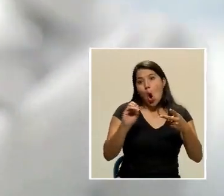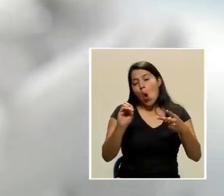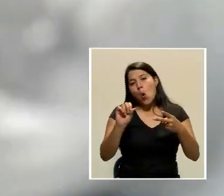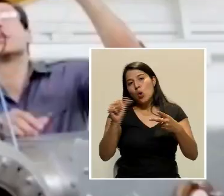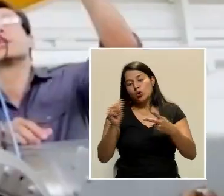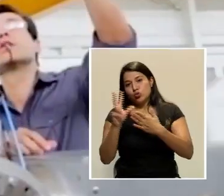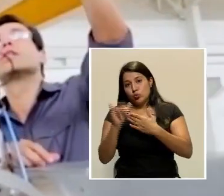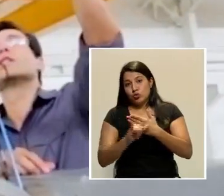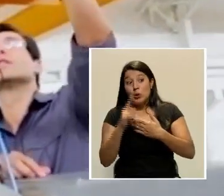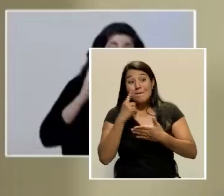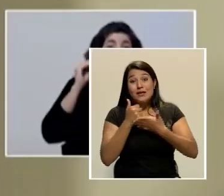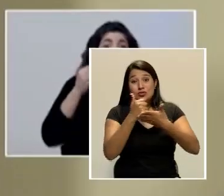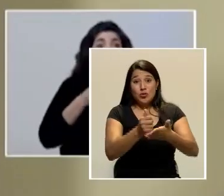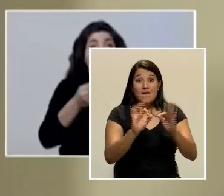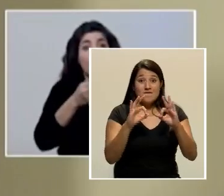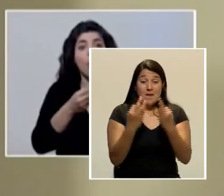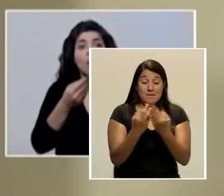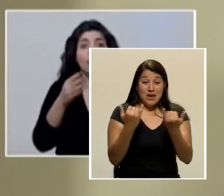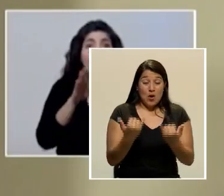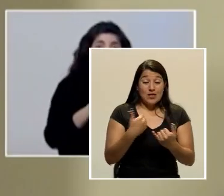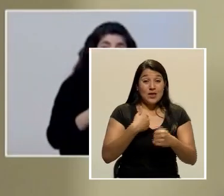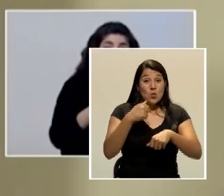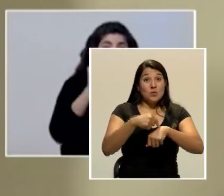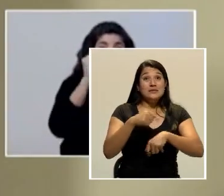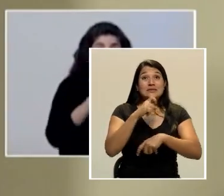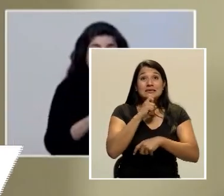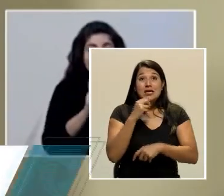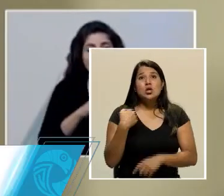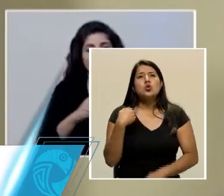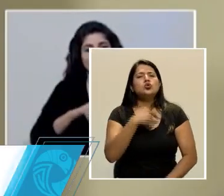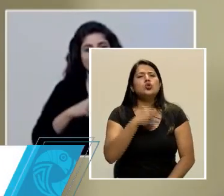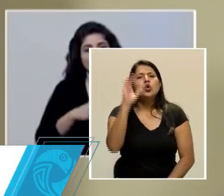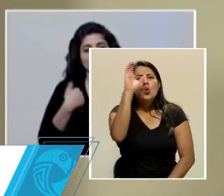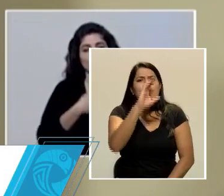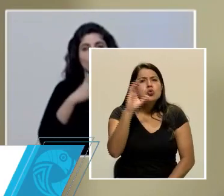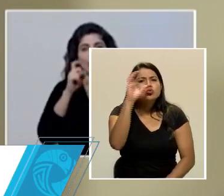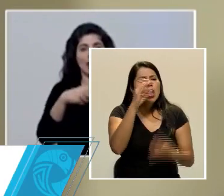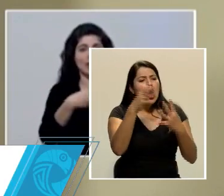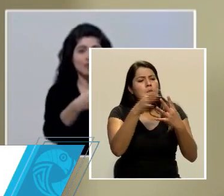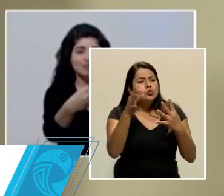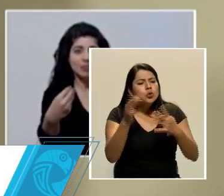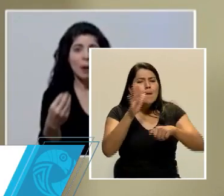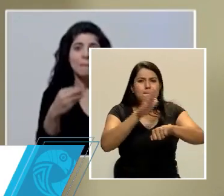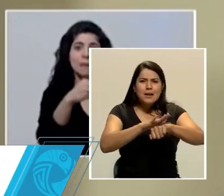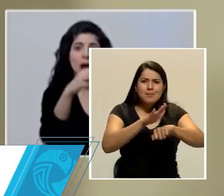esta situación. Se hace necesario buscar opciones que nos ayuden a recuperar el empleo